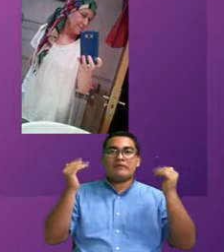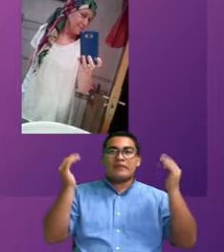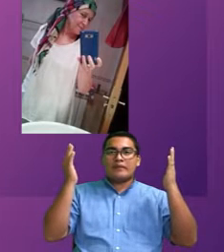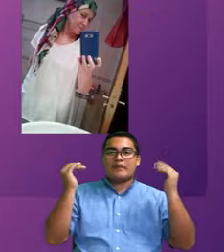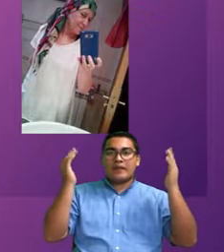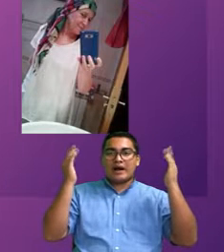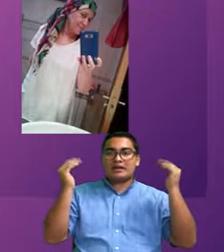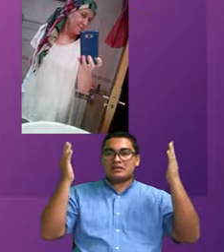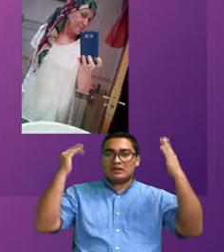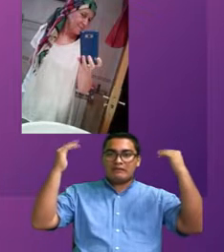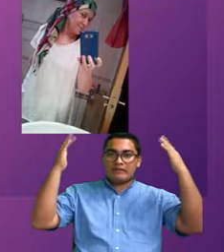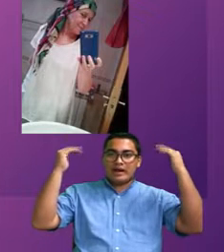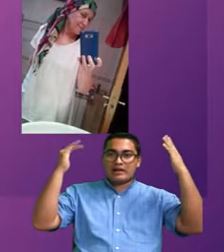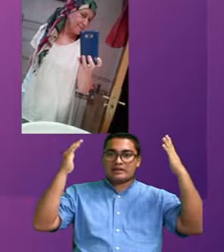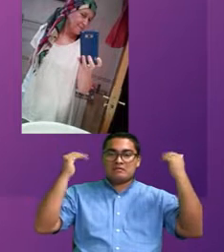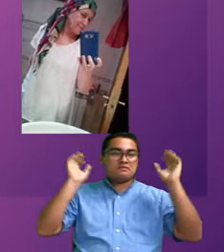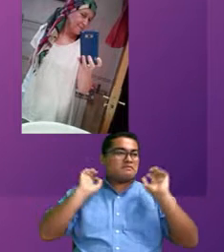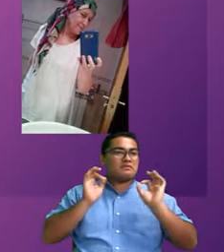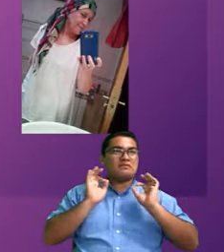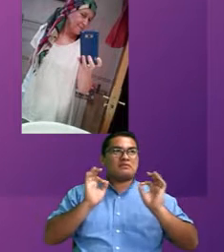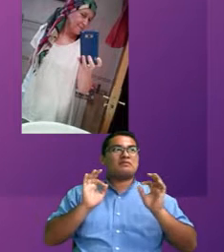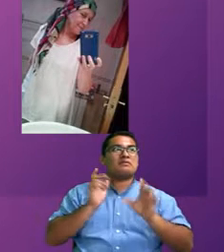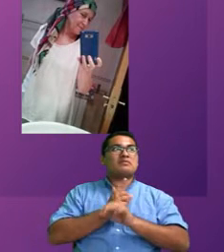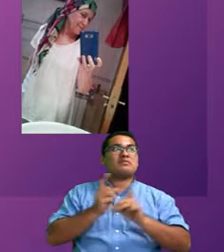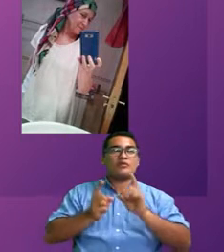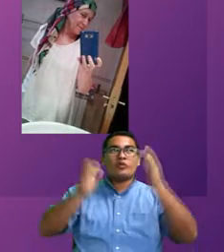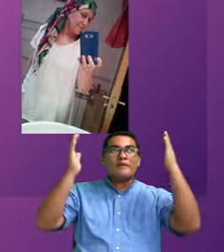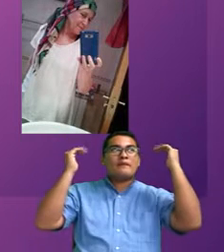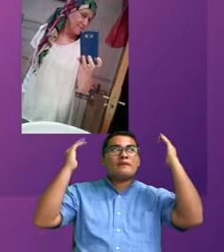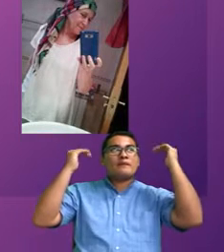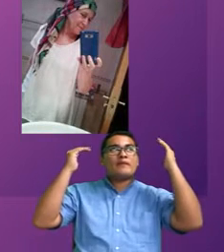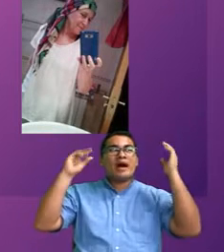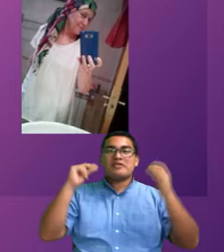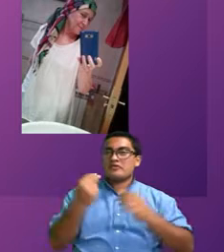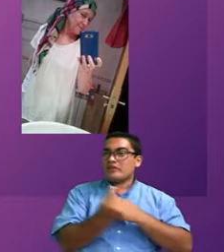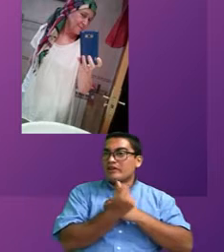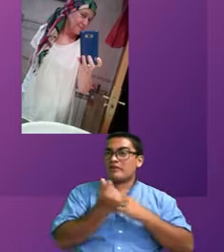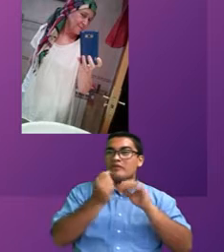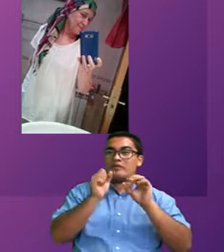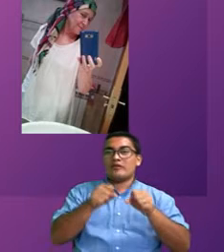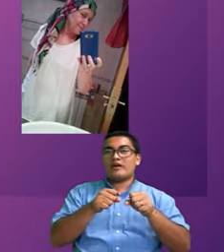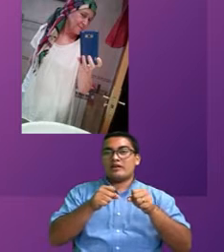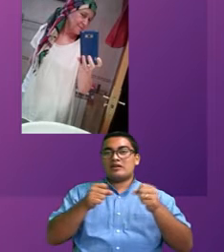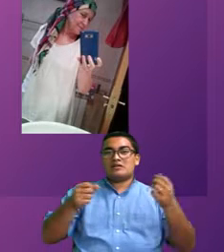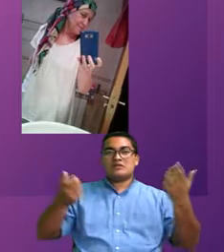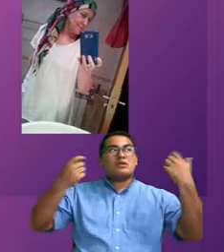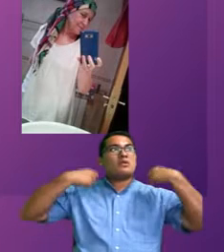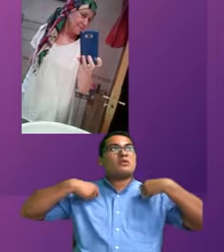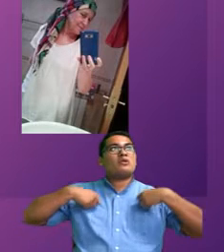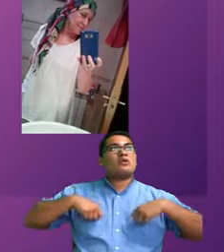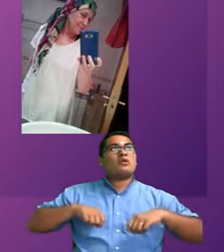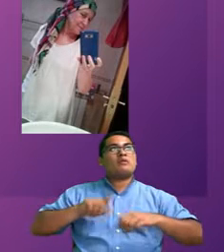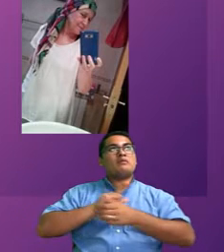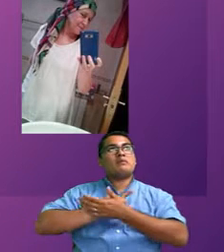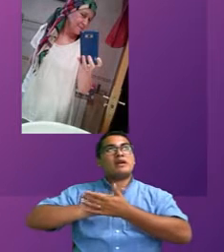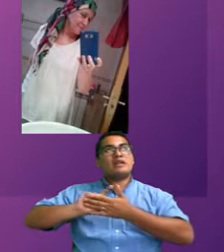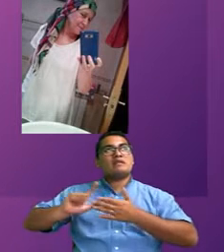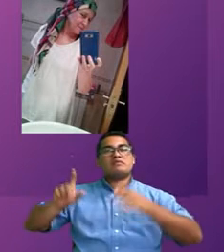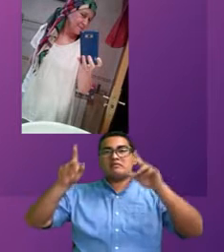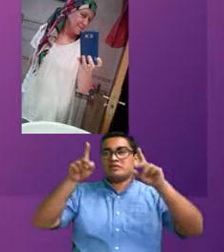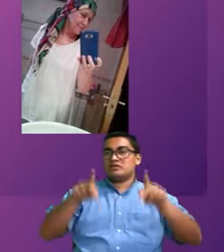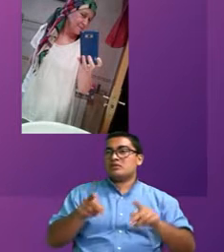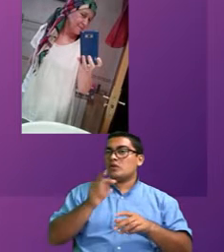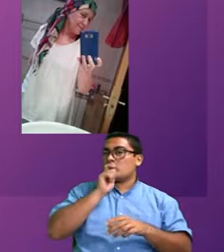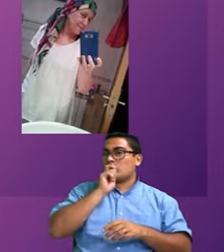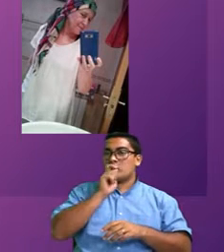la bañe, el familiar la tiene que bañar, aunque sea un bañito rápido, que la vista le ponga su ropita limpia, si a la paciente le gusta